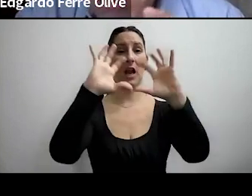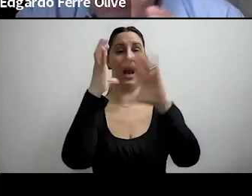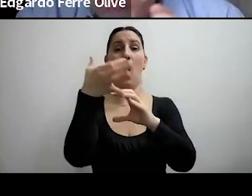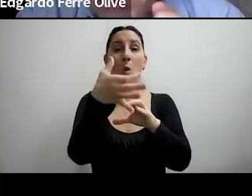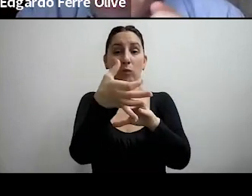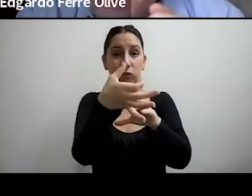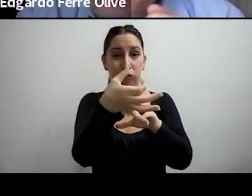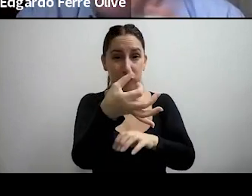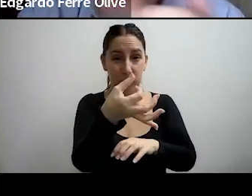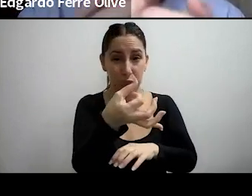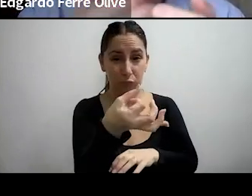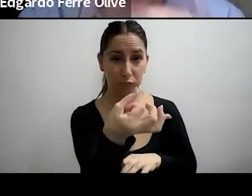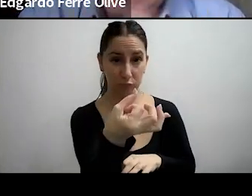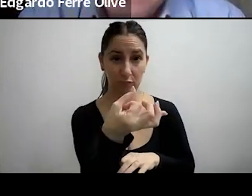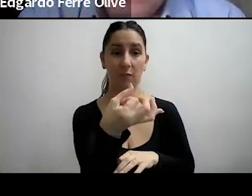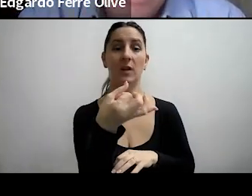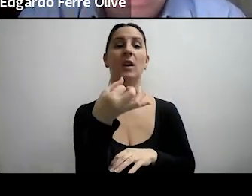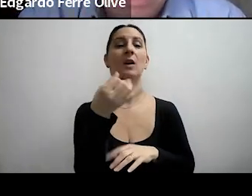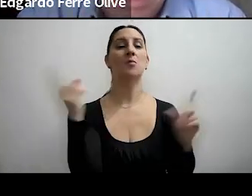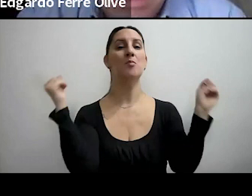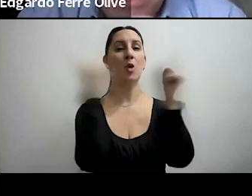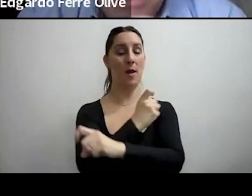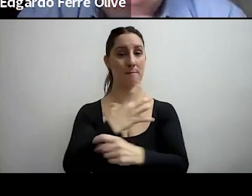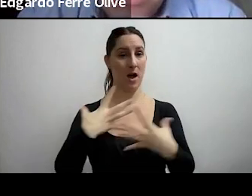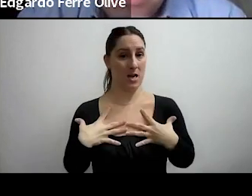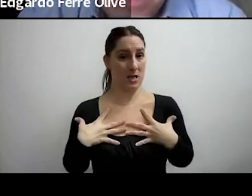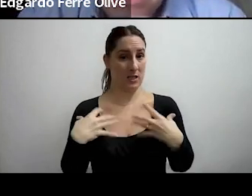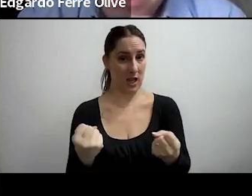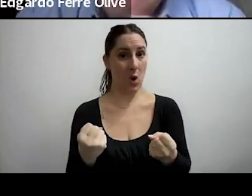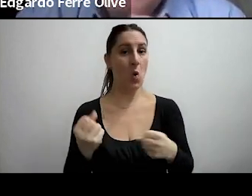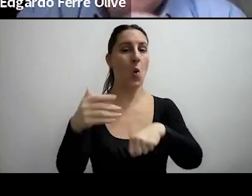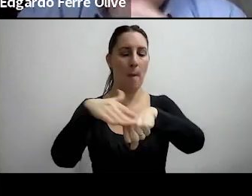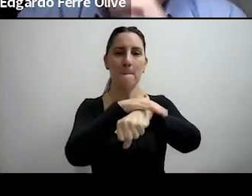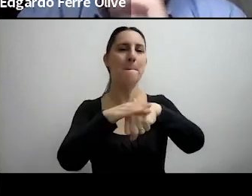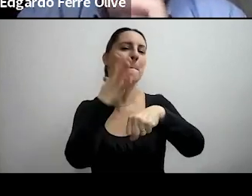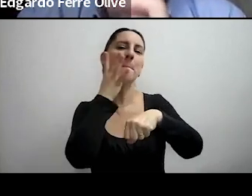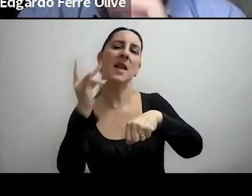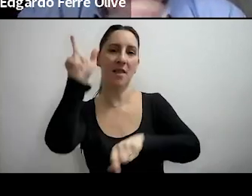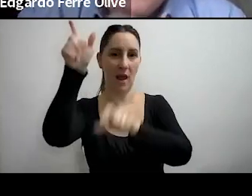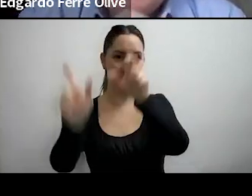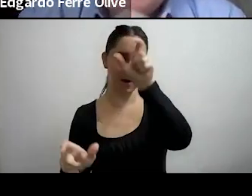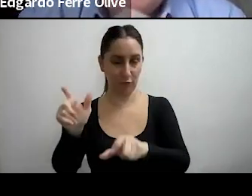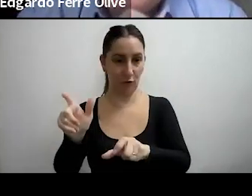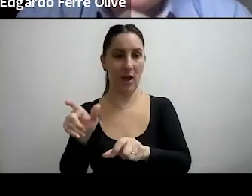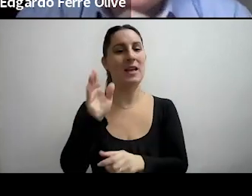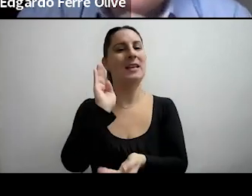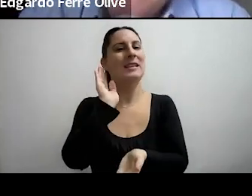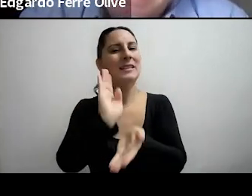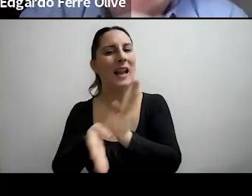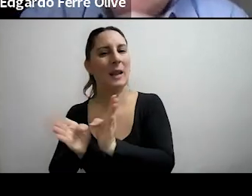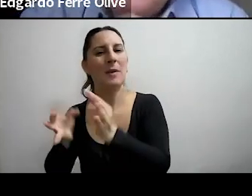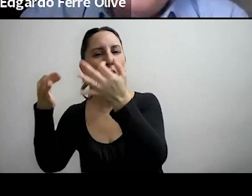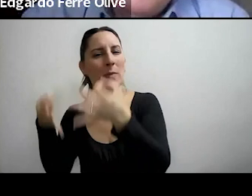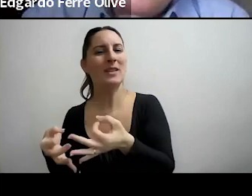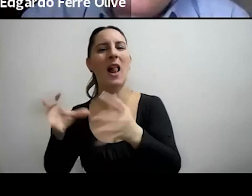que se disminuye la capa de ozono y produce problemas de salud en la piel de los seres humanos. Tiene un tratamiento particular que no es el de cambio climático.